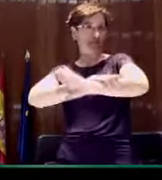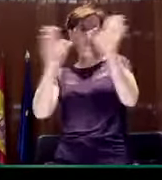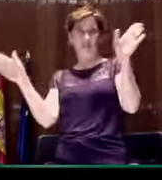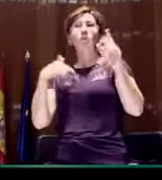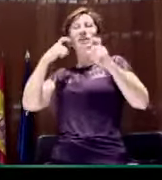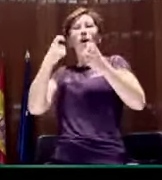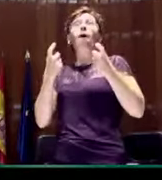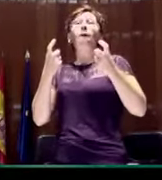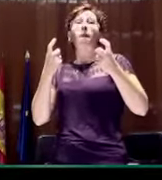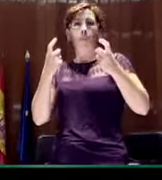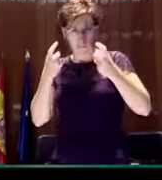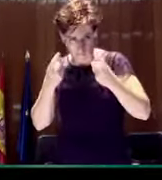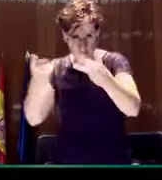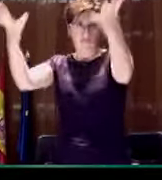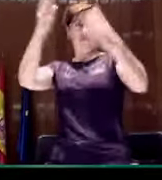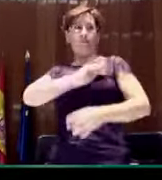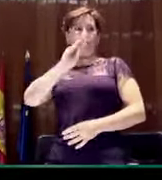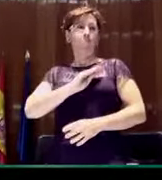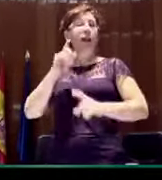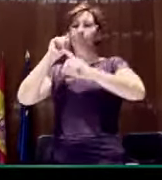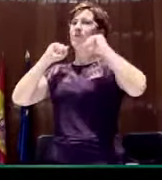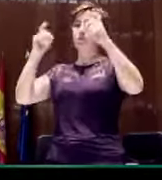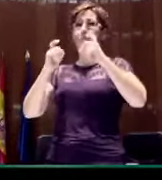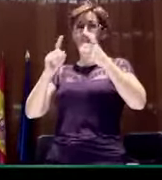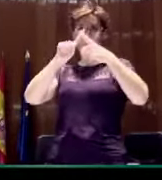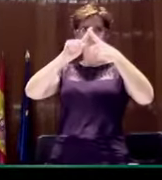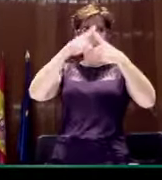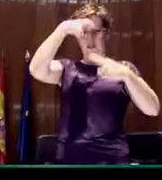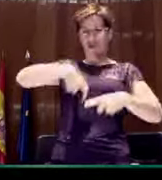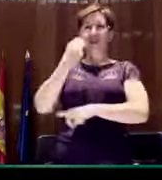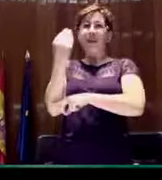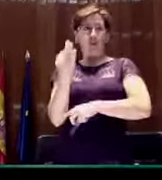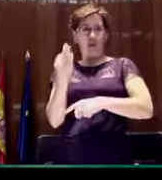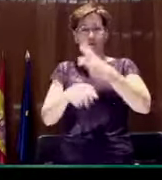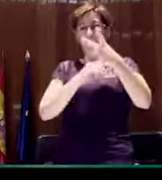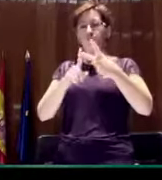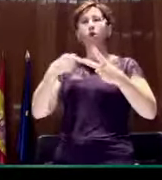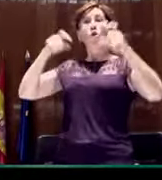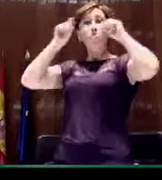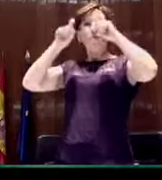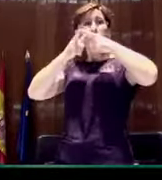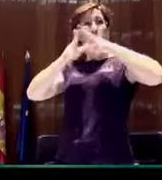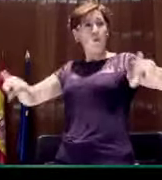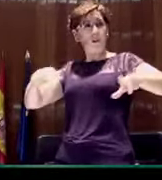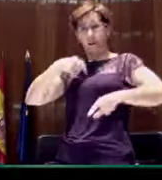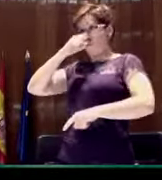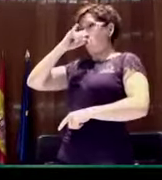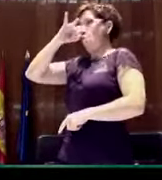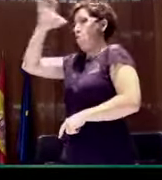veces. Cuando simplemente soy un profesor de lingüística, ¿vale? Que lleva muchos años dedicado a su docencia,